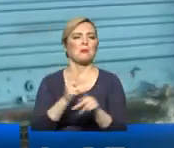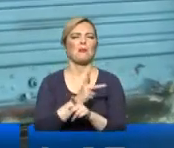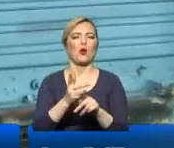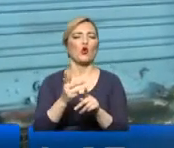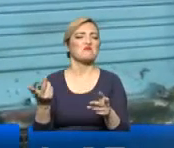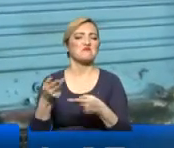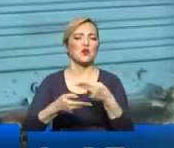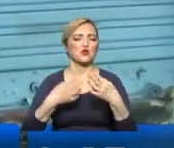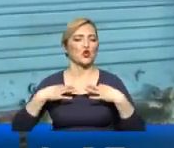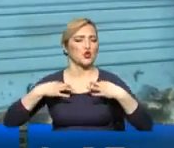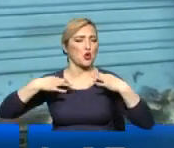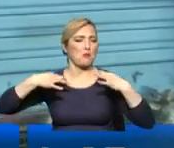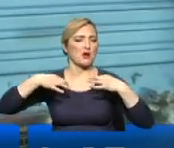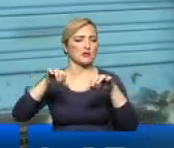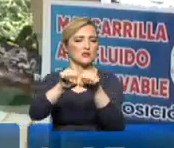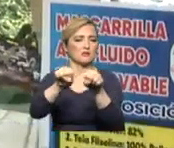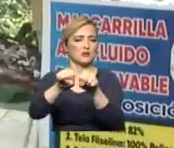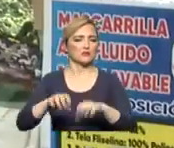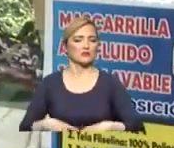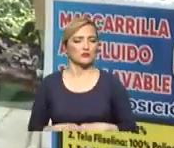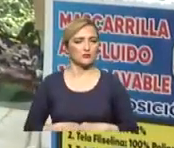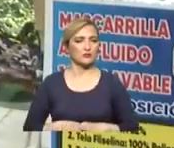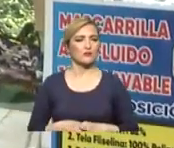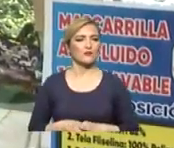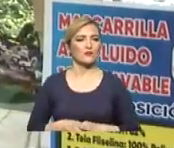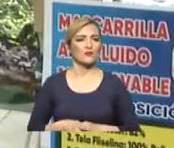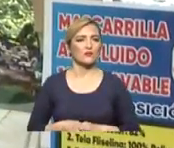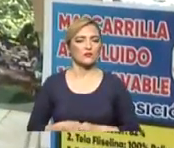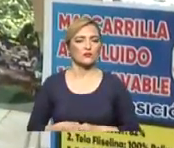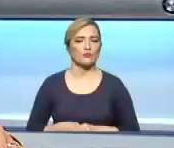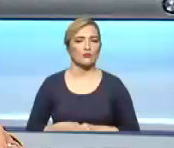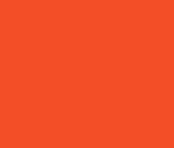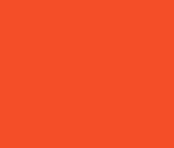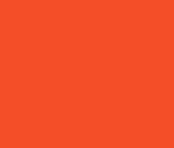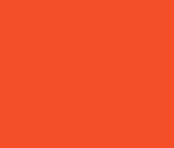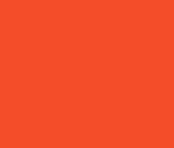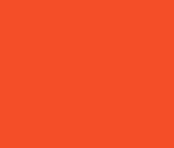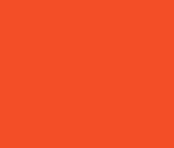están los locales de ropa y zapatos. En Quito, Paul Coello, 24 horas.